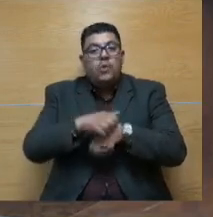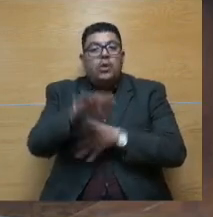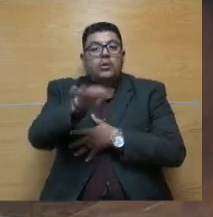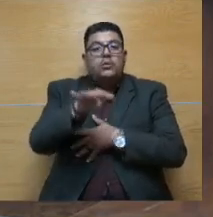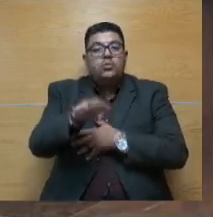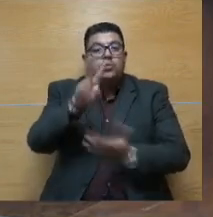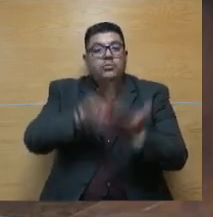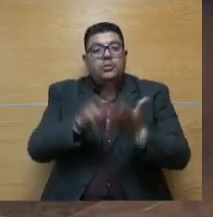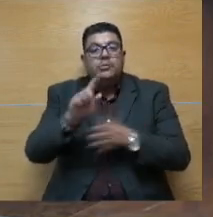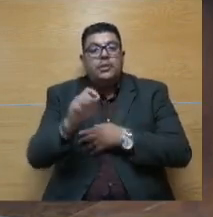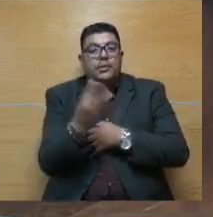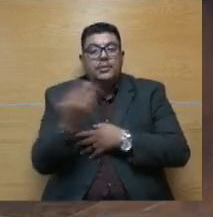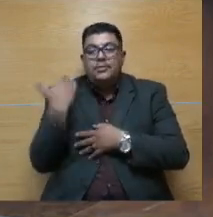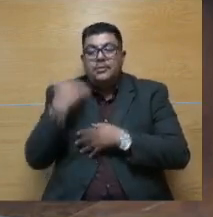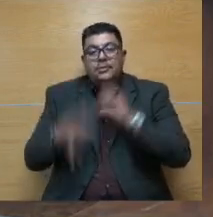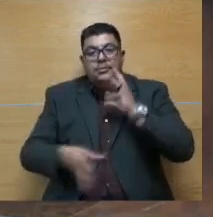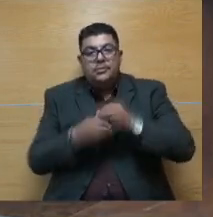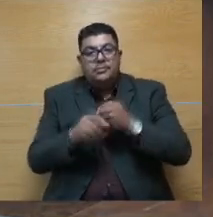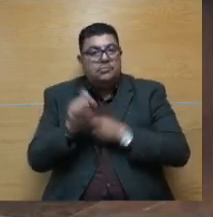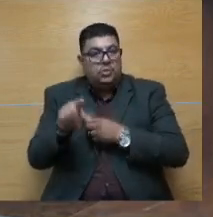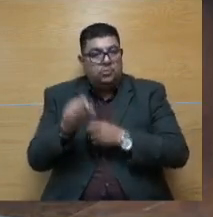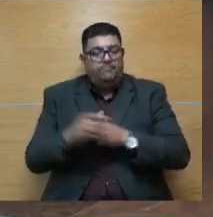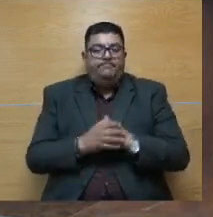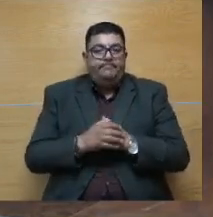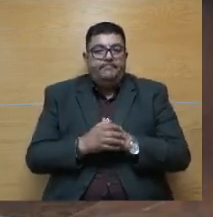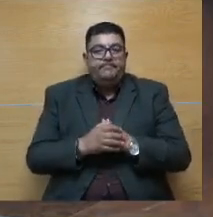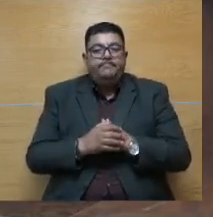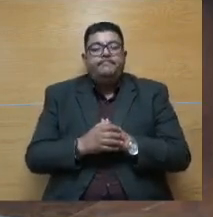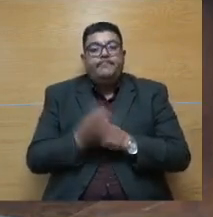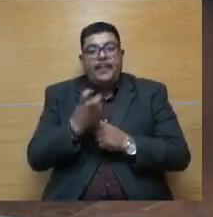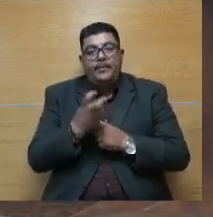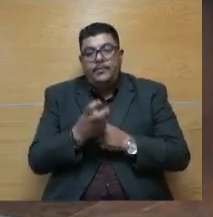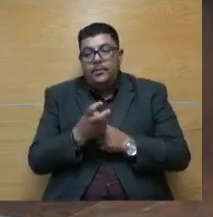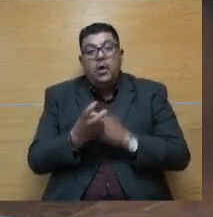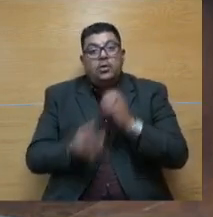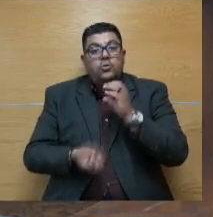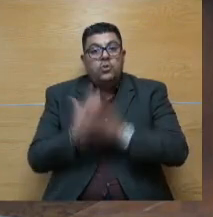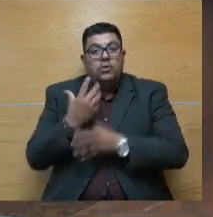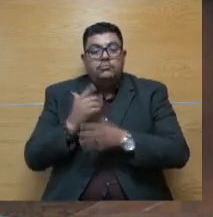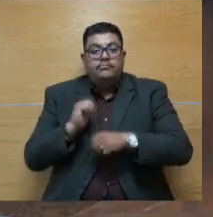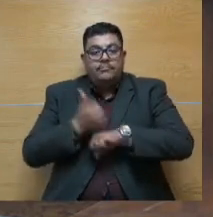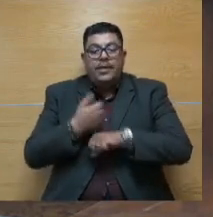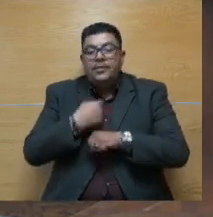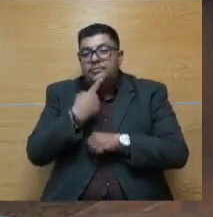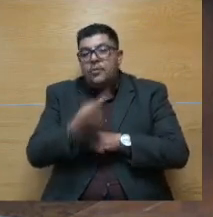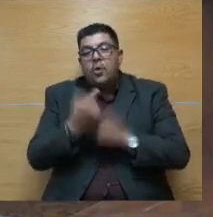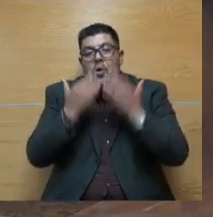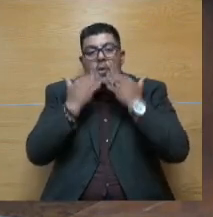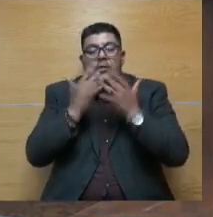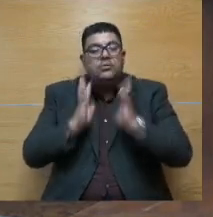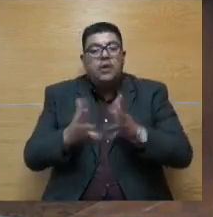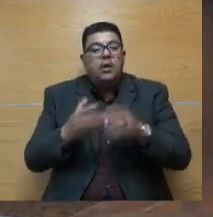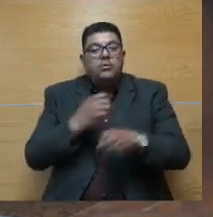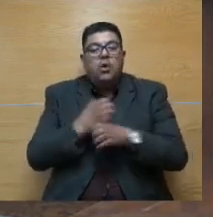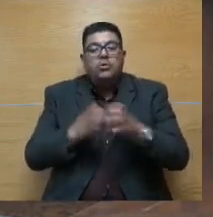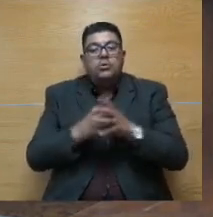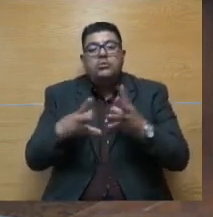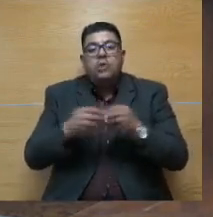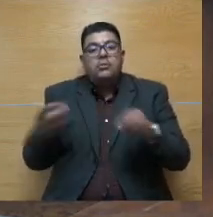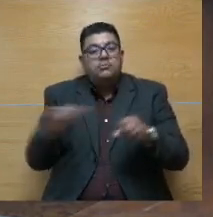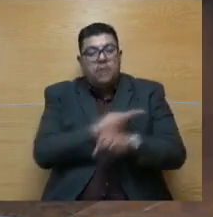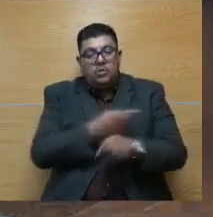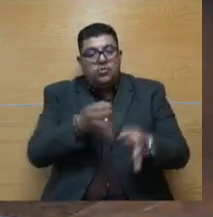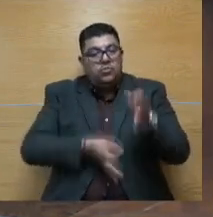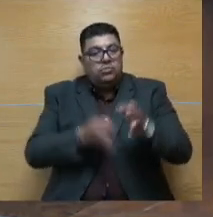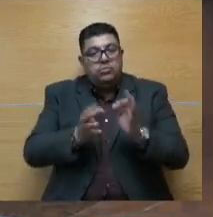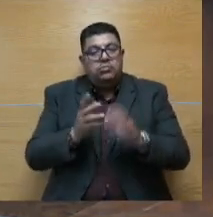19223 y sus acumulados Por tanto se actualiza la eficacia directa de la acusa juzgada Por otra